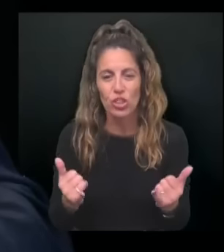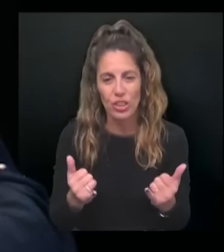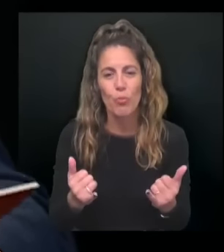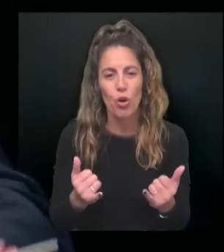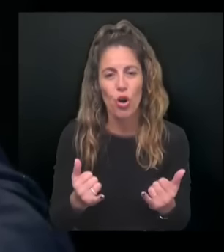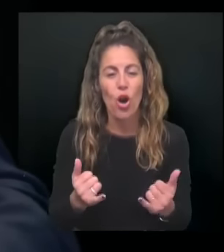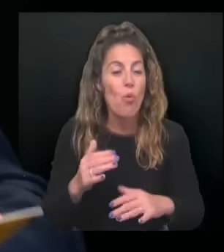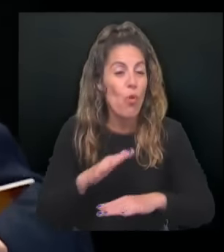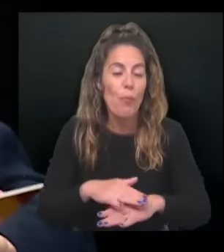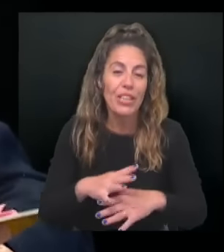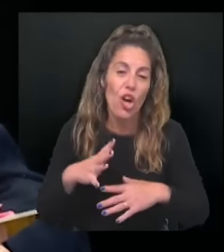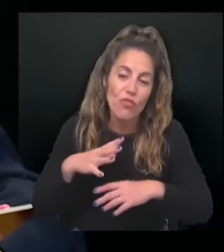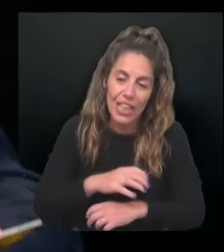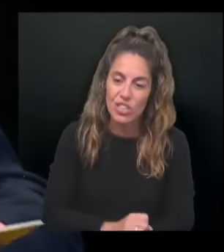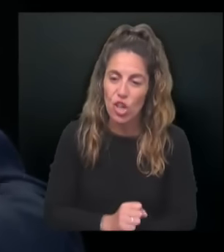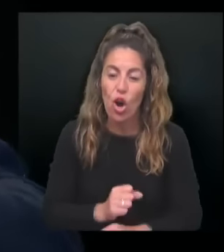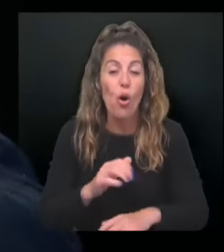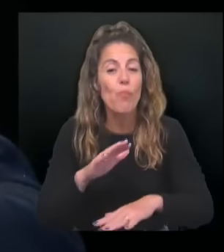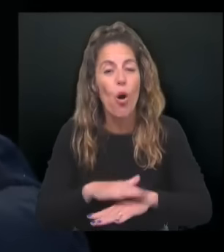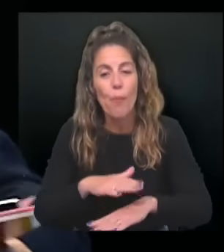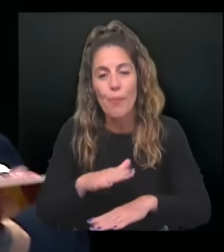y de momentos de frustración y de momentos